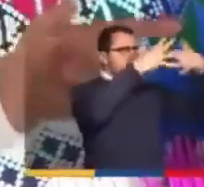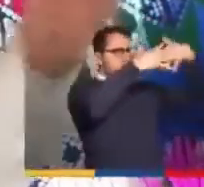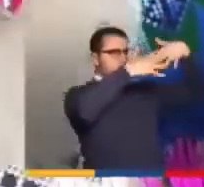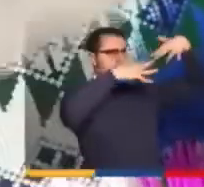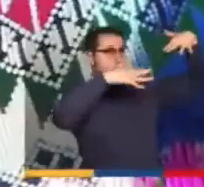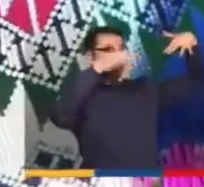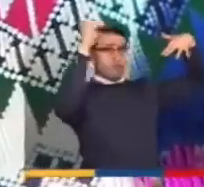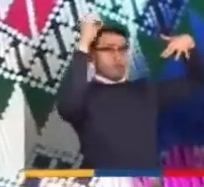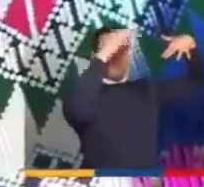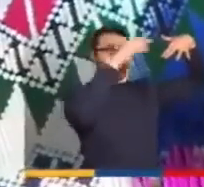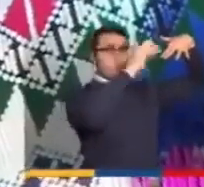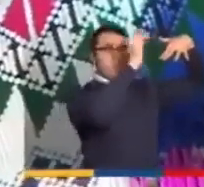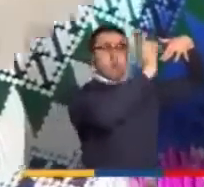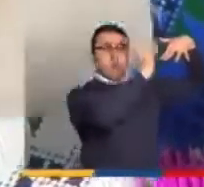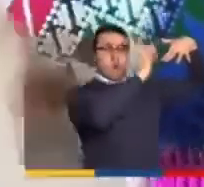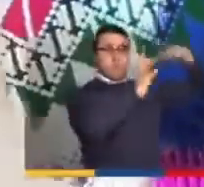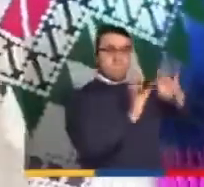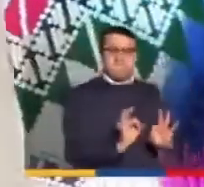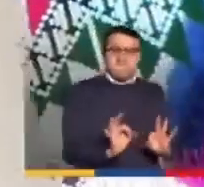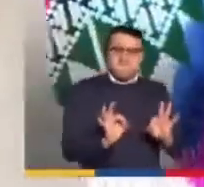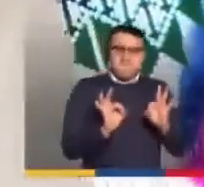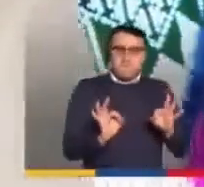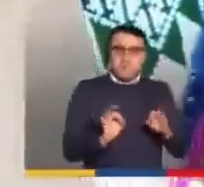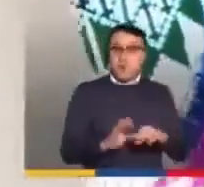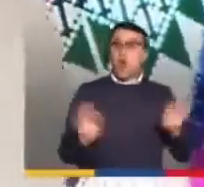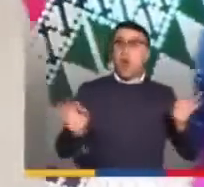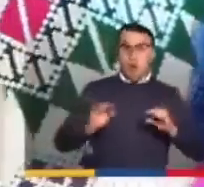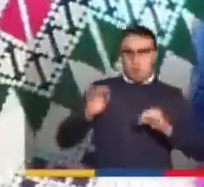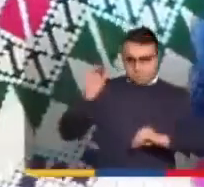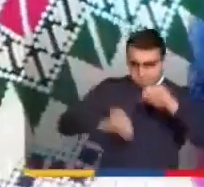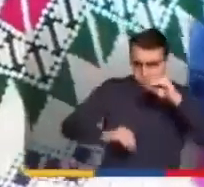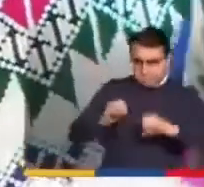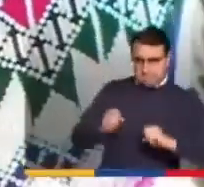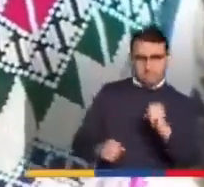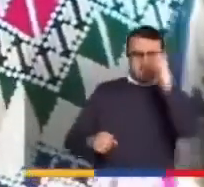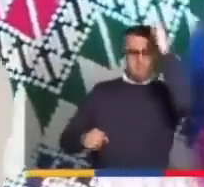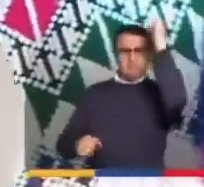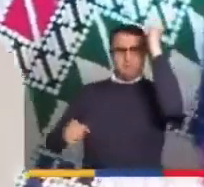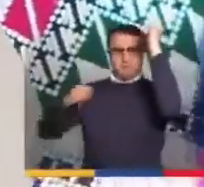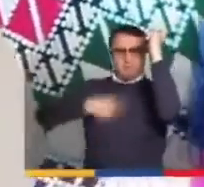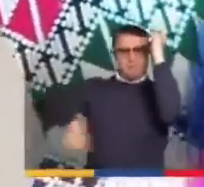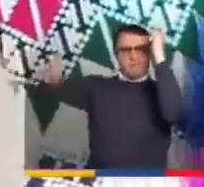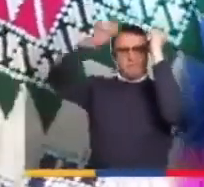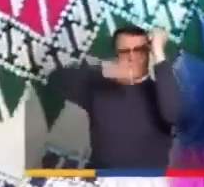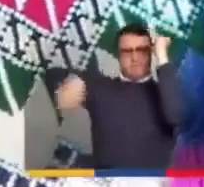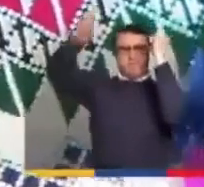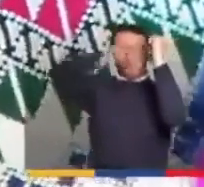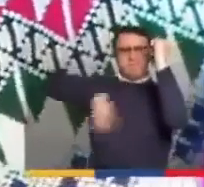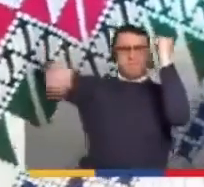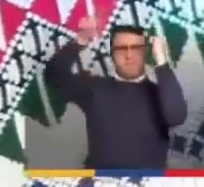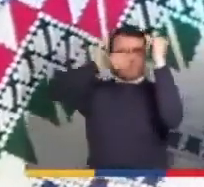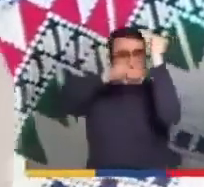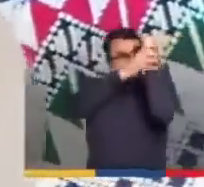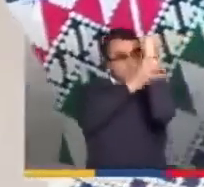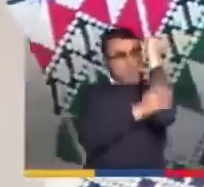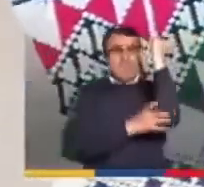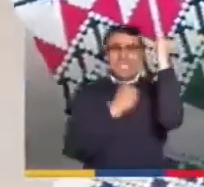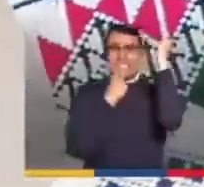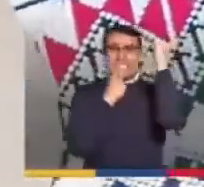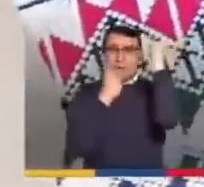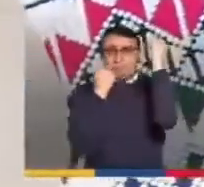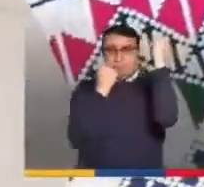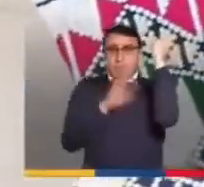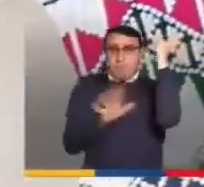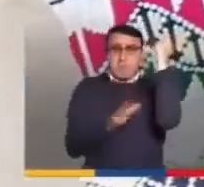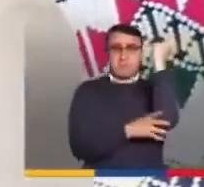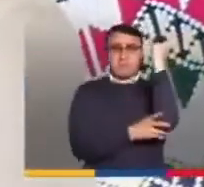¿Cierto? Para hacer incluso los monstruos esos. Esos monstruos son solo soldadura fuera de la turbina. Fuera de